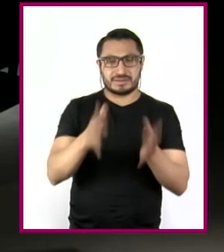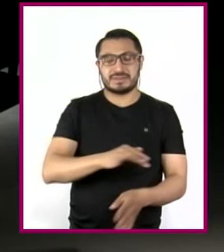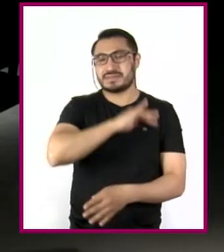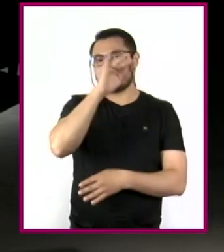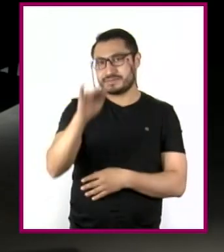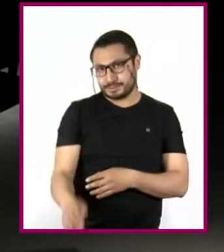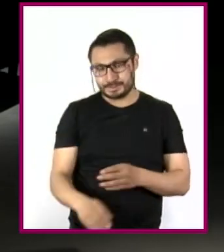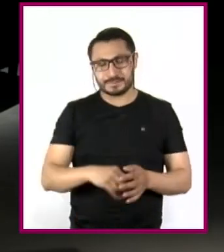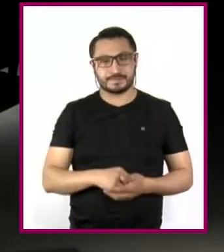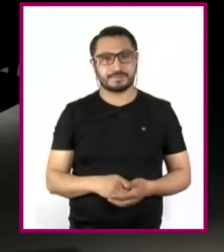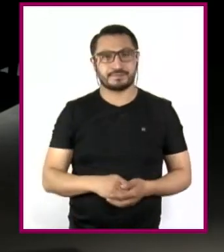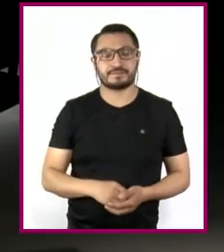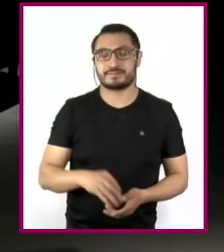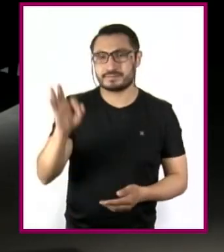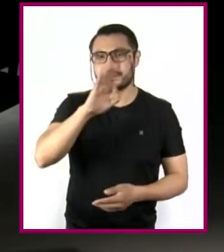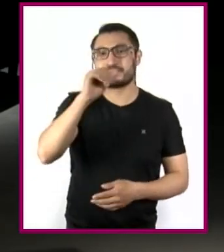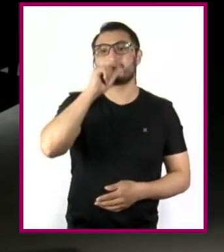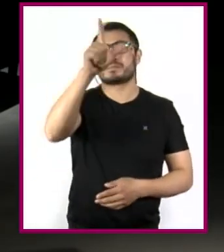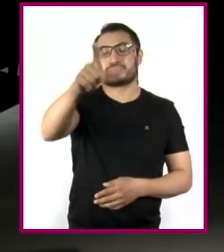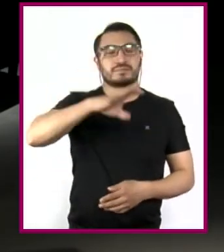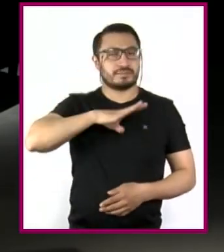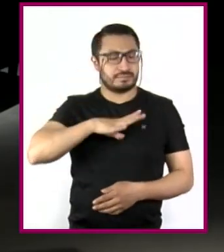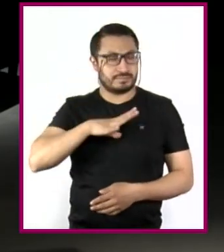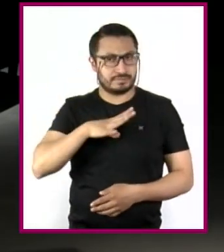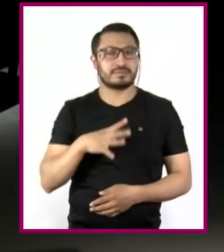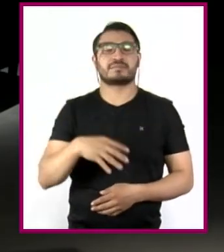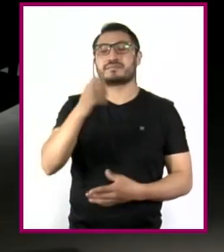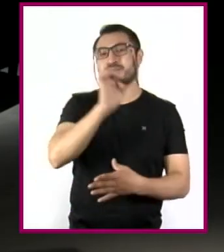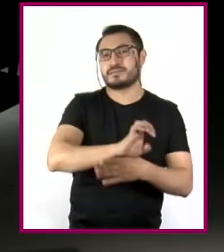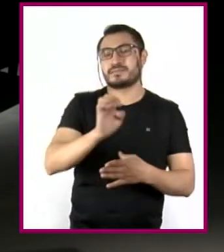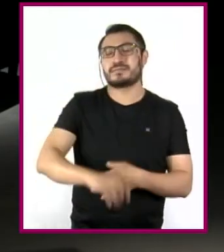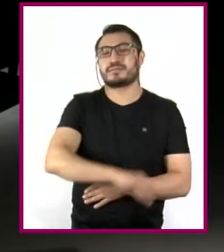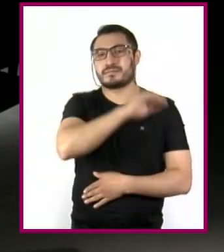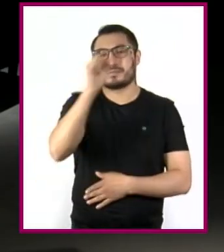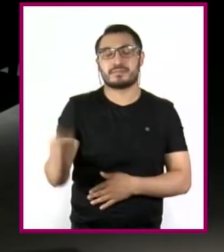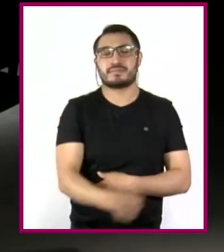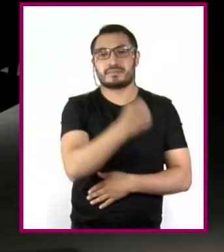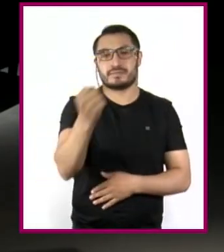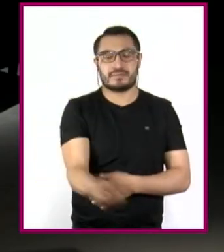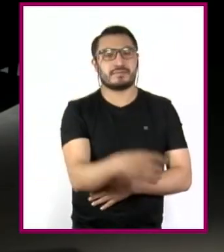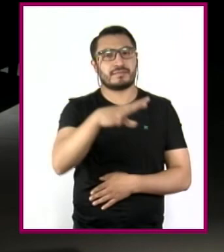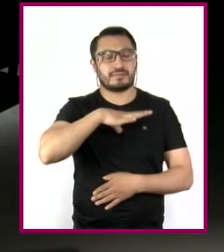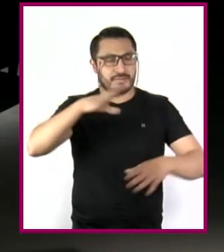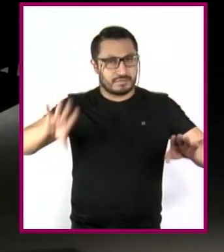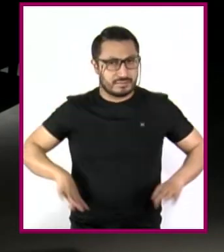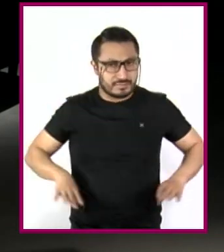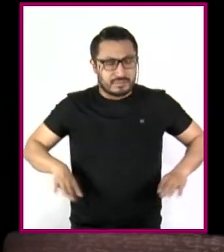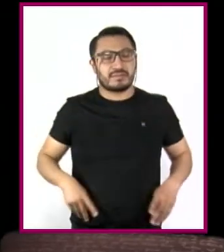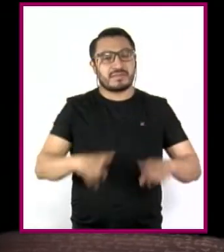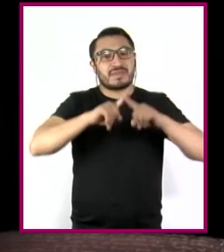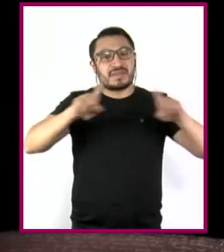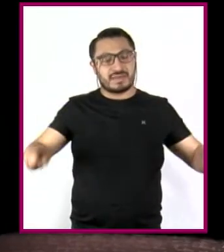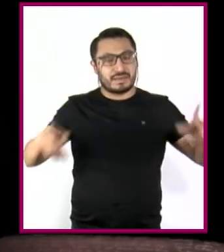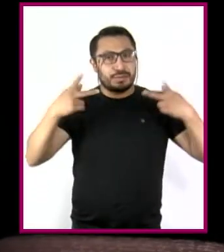muerto. Si el alma existe, es inmortal y tiene las propiedades que distinguen a las